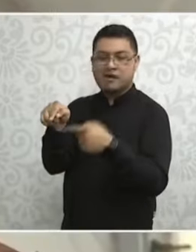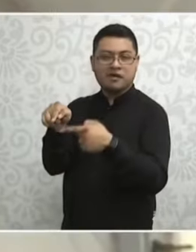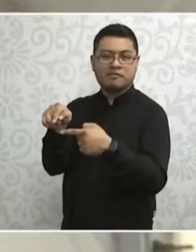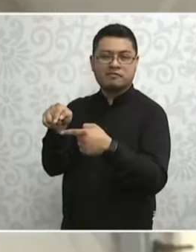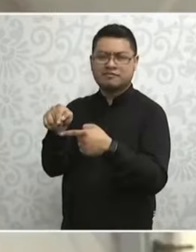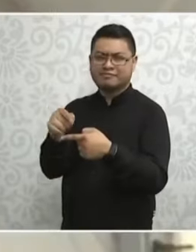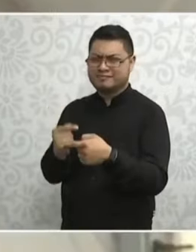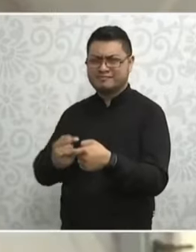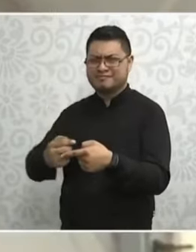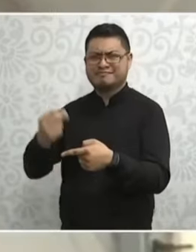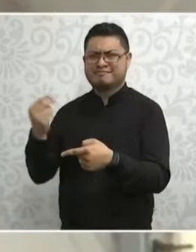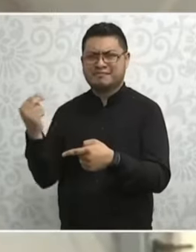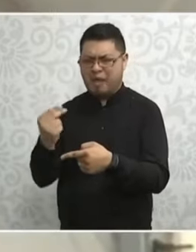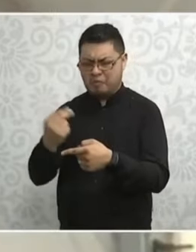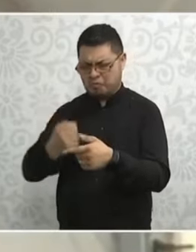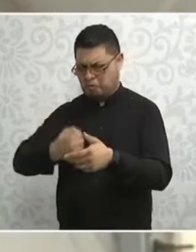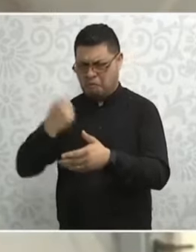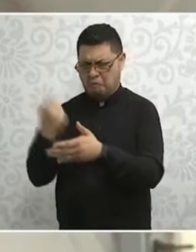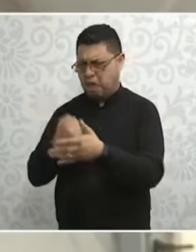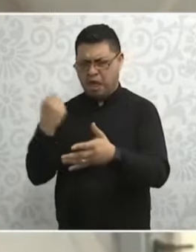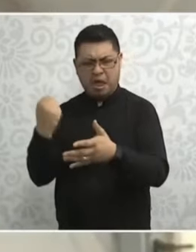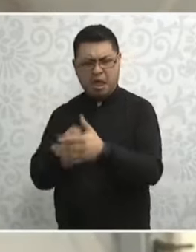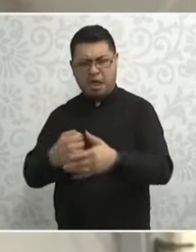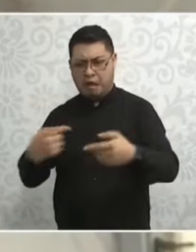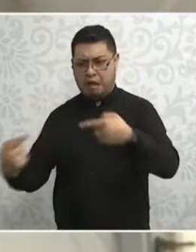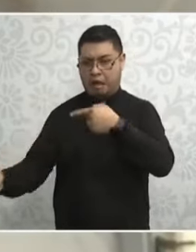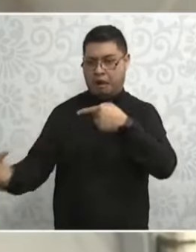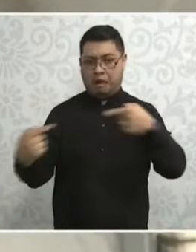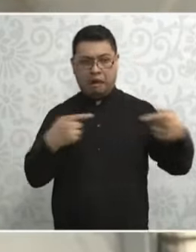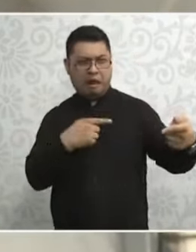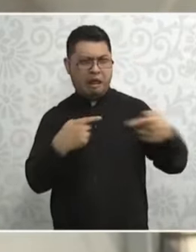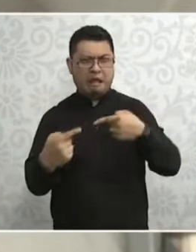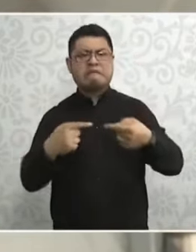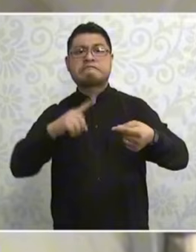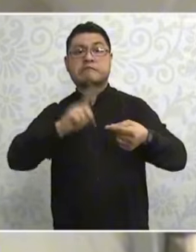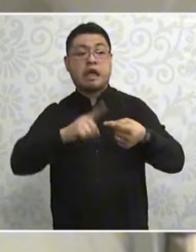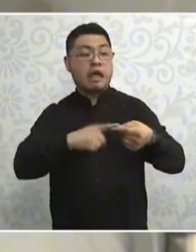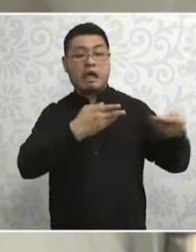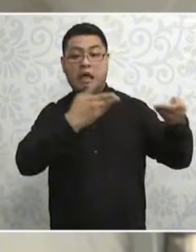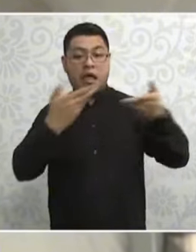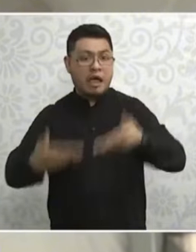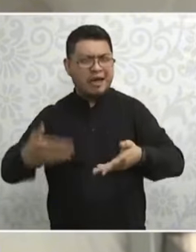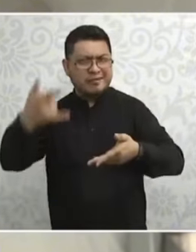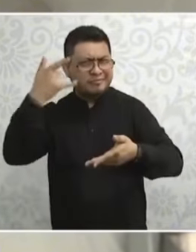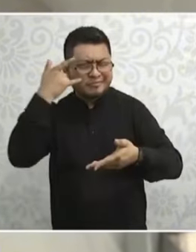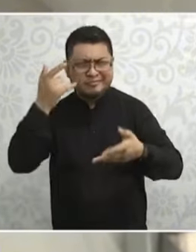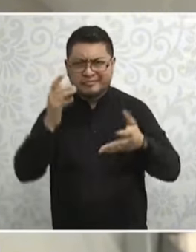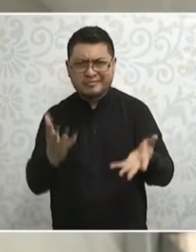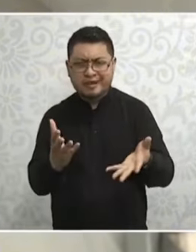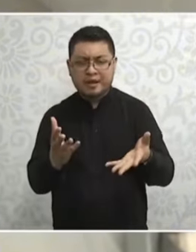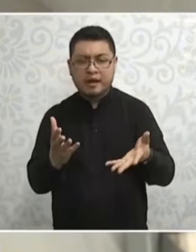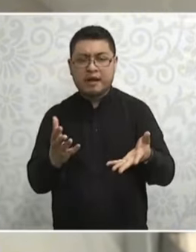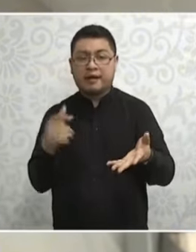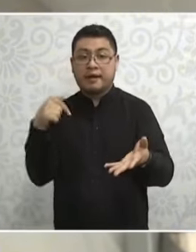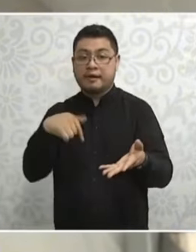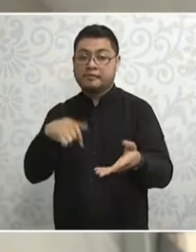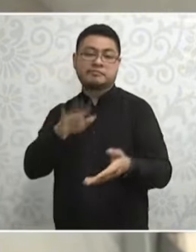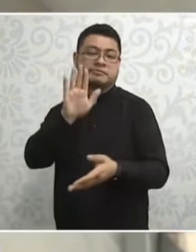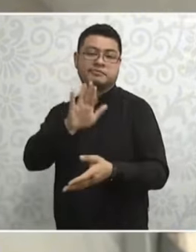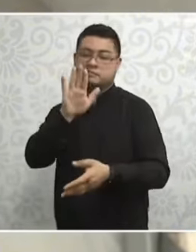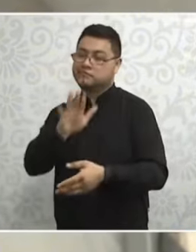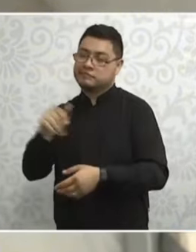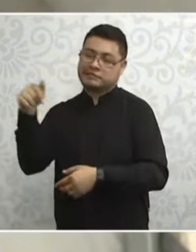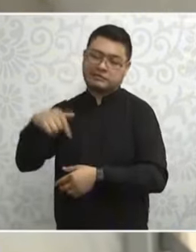que hacer para competir. ¿Quién va a querer venir a Campeche? Que caminas aquí arrastrándote en hierbas